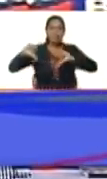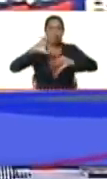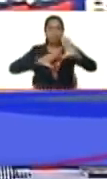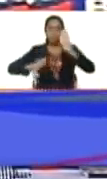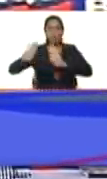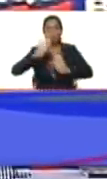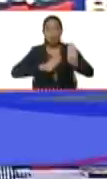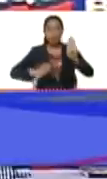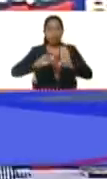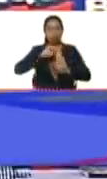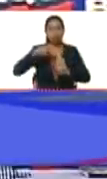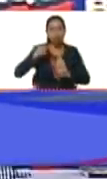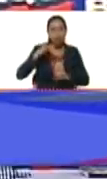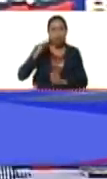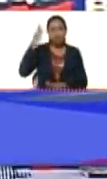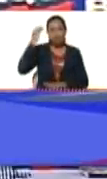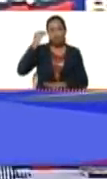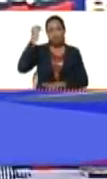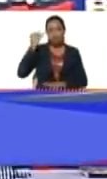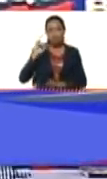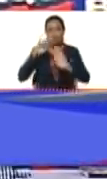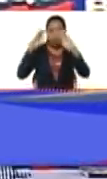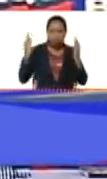Vamos a tener conciencia en el mundo.